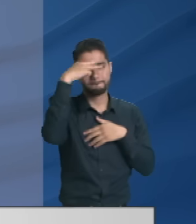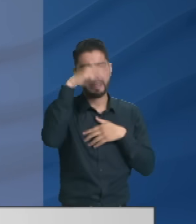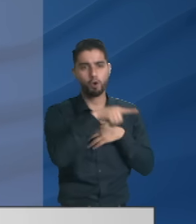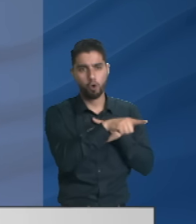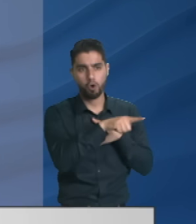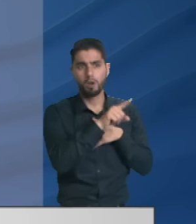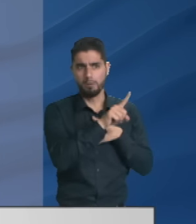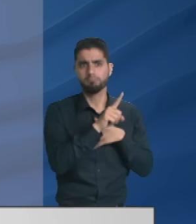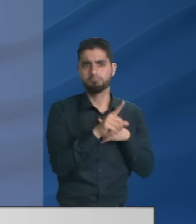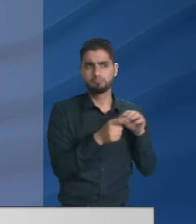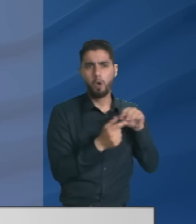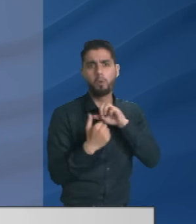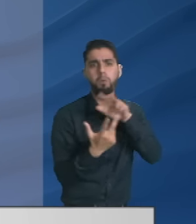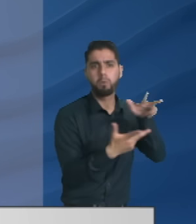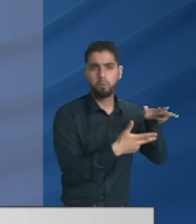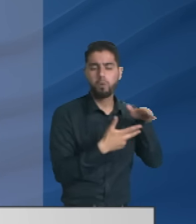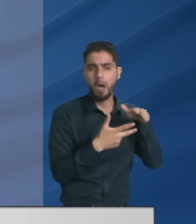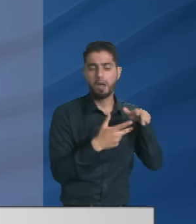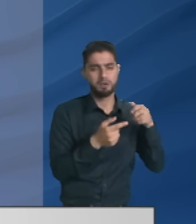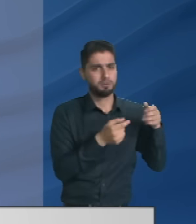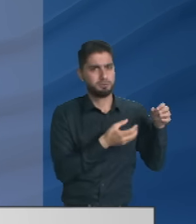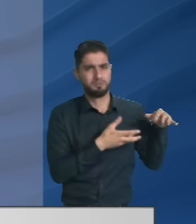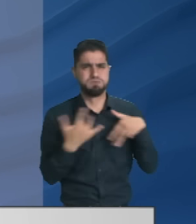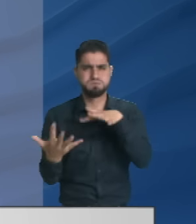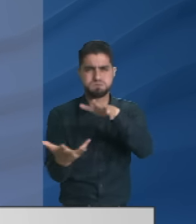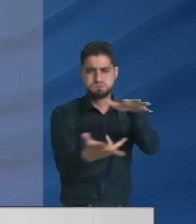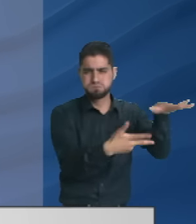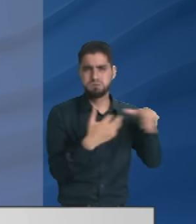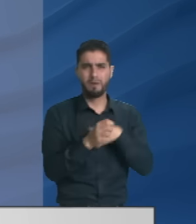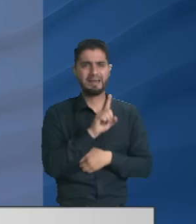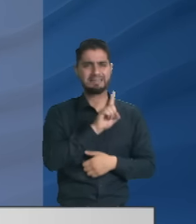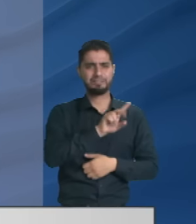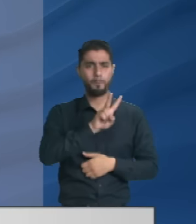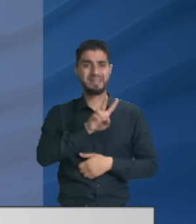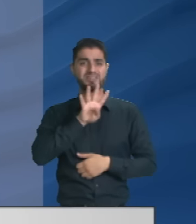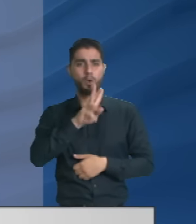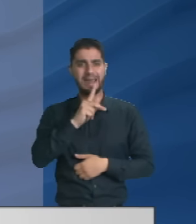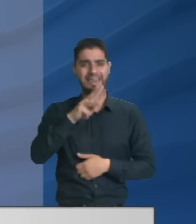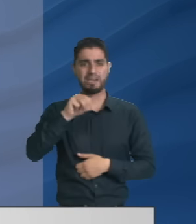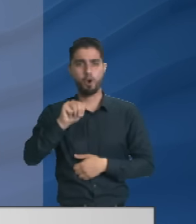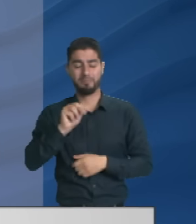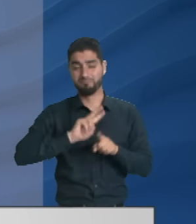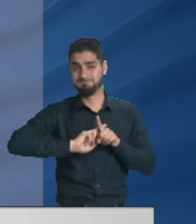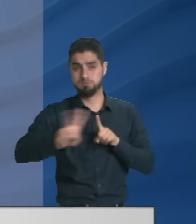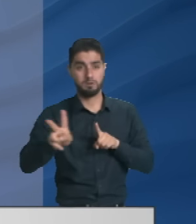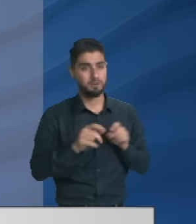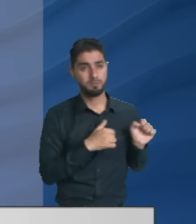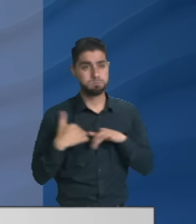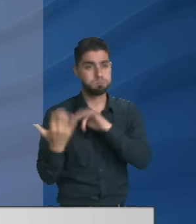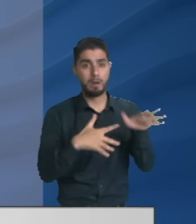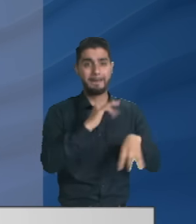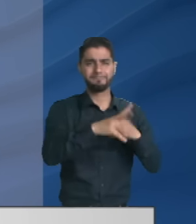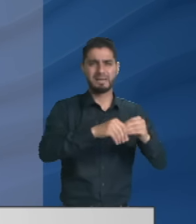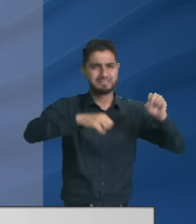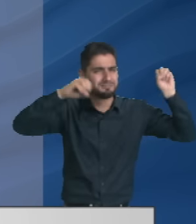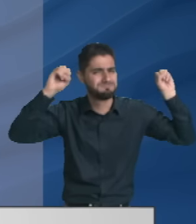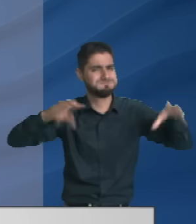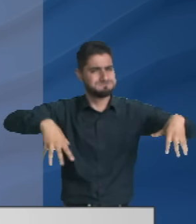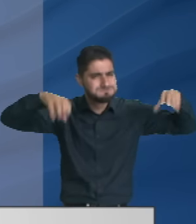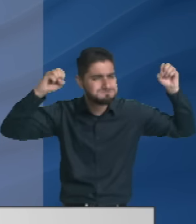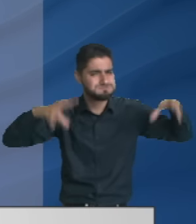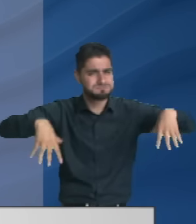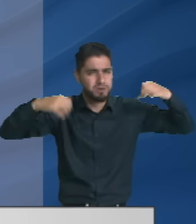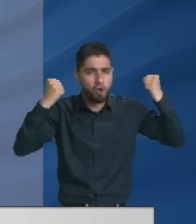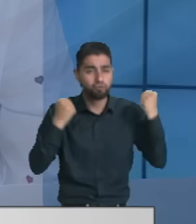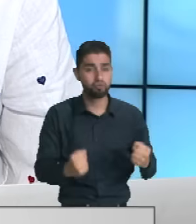vientos sostenidos de 124 kilómetros por hora y descargando marejadas ciclónicas y lluvias torrenciales.